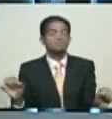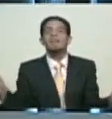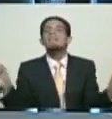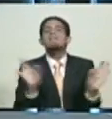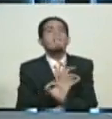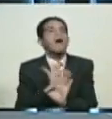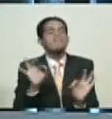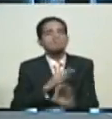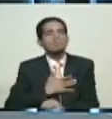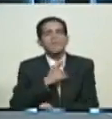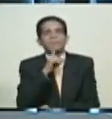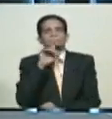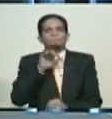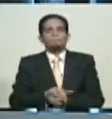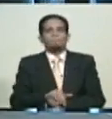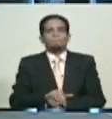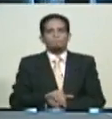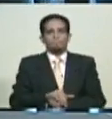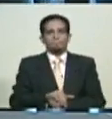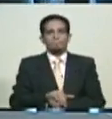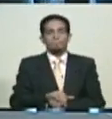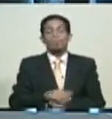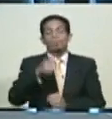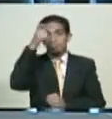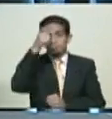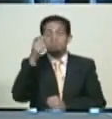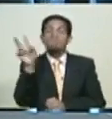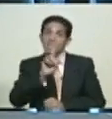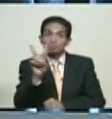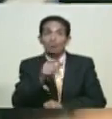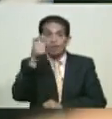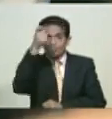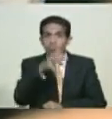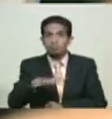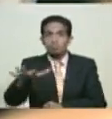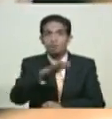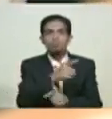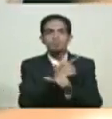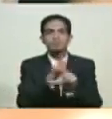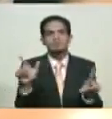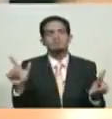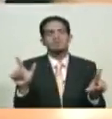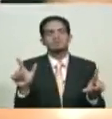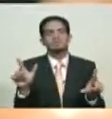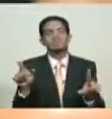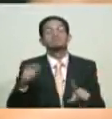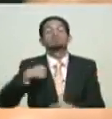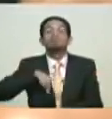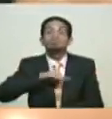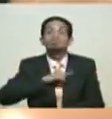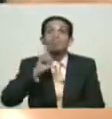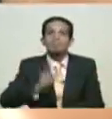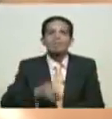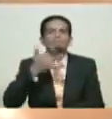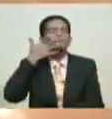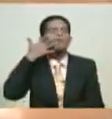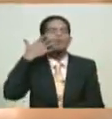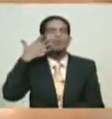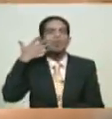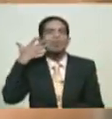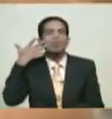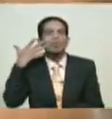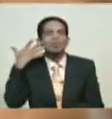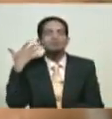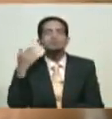lograría nadie lo lograría un pueblo libre y debería llenarnos de orgullo y debe llenarnos de orgullo a todo es